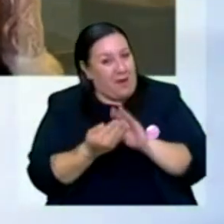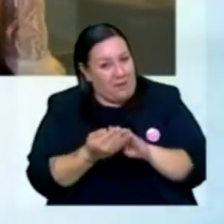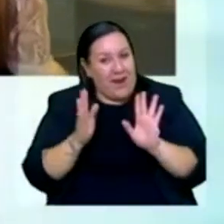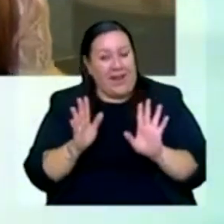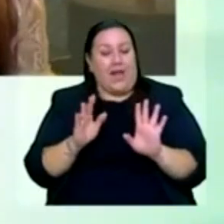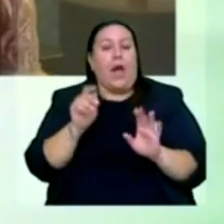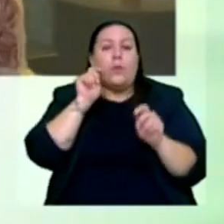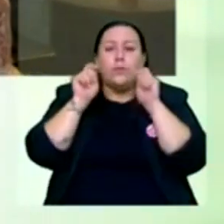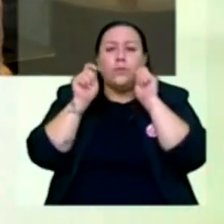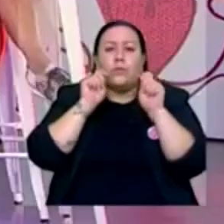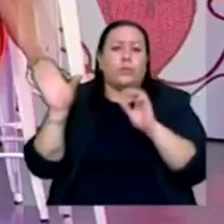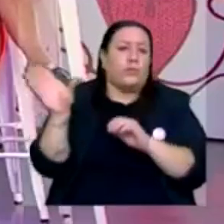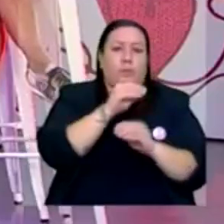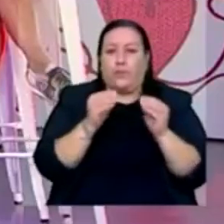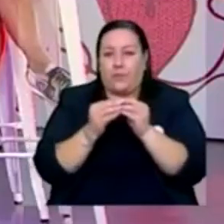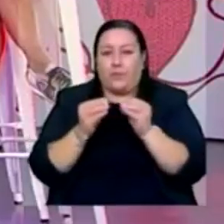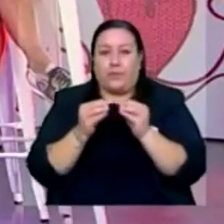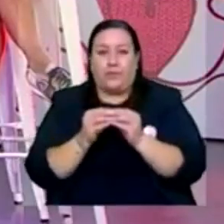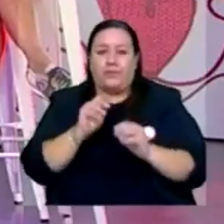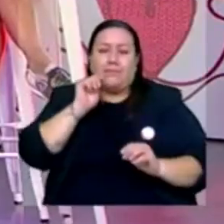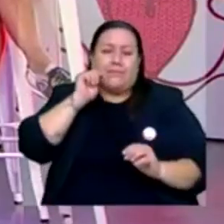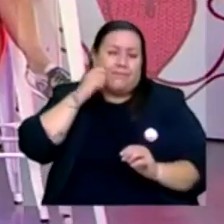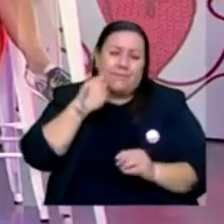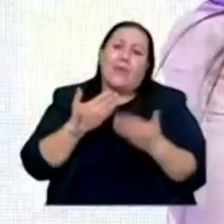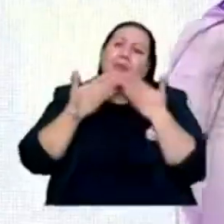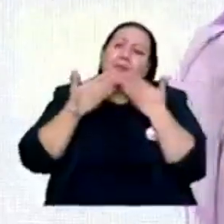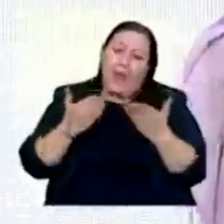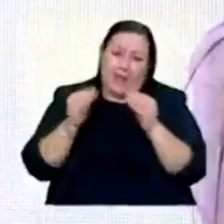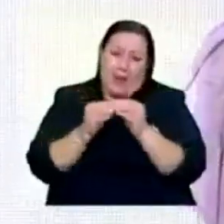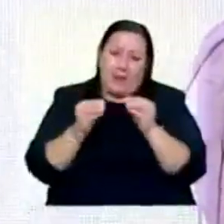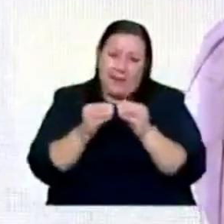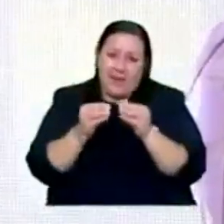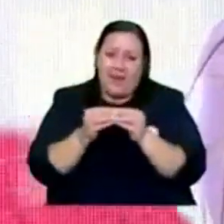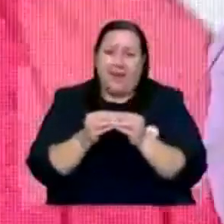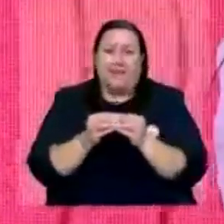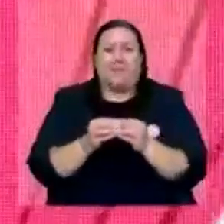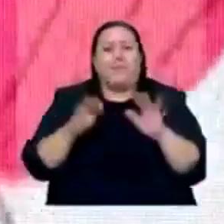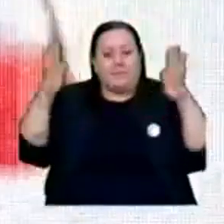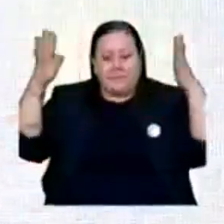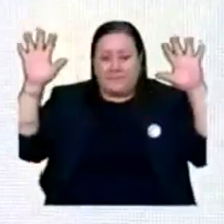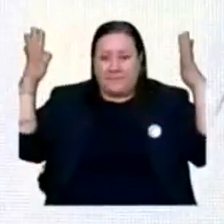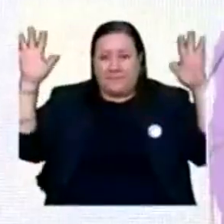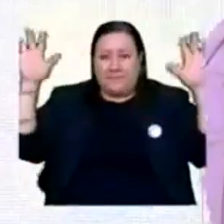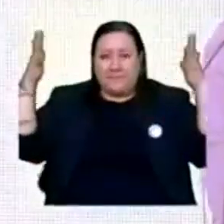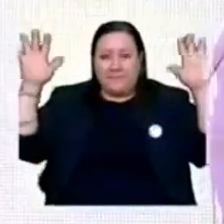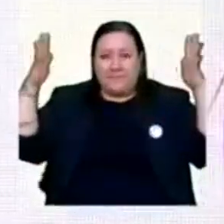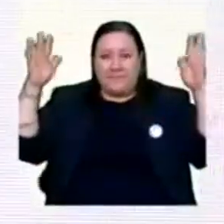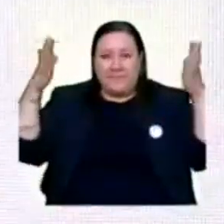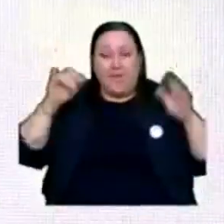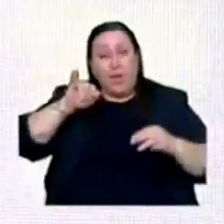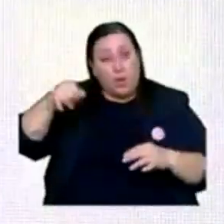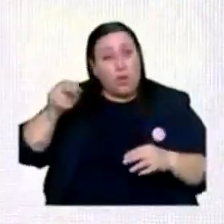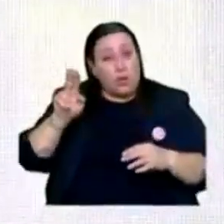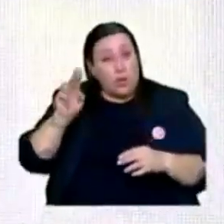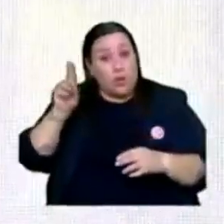al piso. Qué maravilla, ¿no? Qué maravilla. Gracias, Leti. Aplauso para Leti. Aplauso para Judy del Bosque, es sinónimo